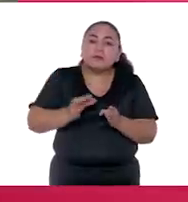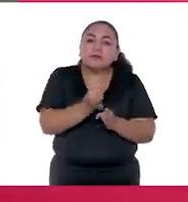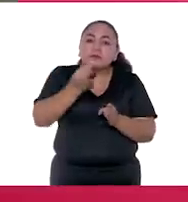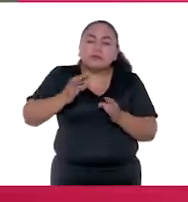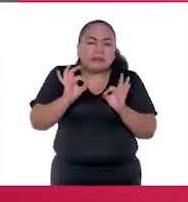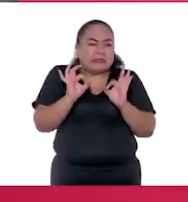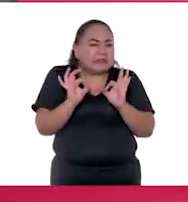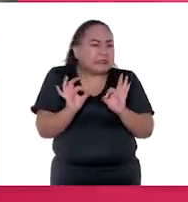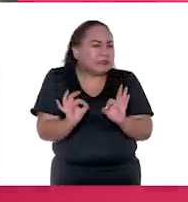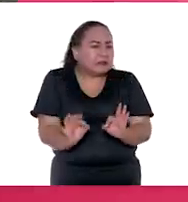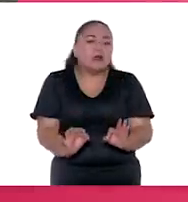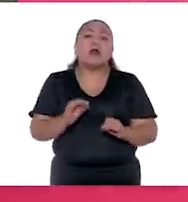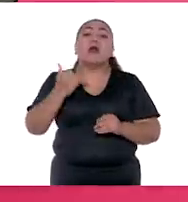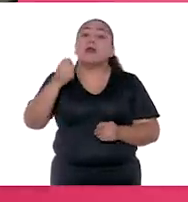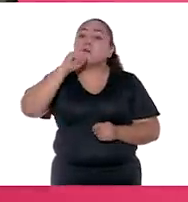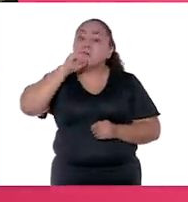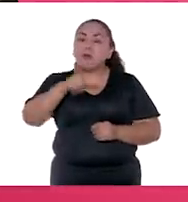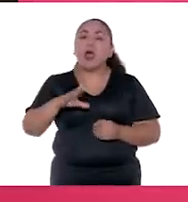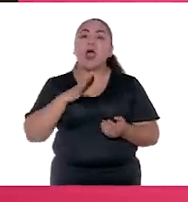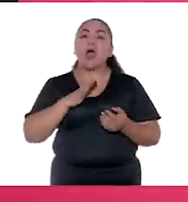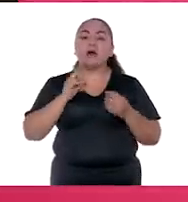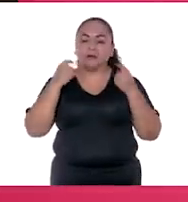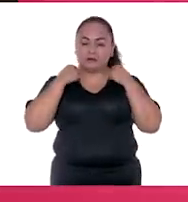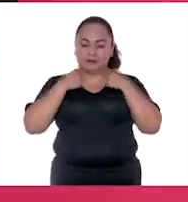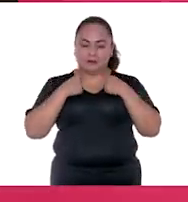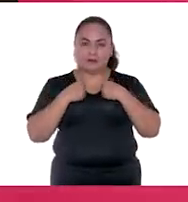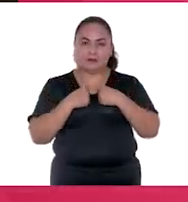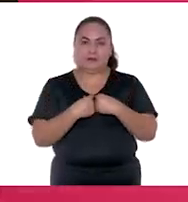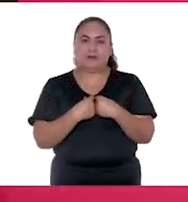También se pueden ver los adornos de collares de cuentas.